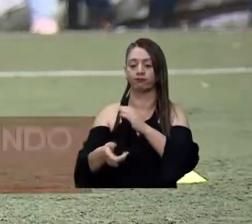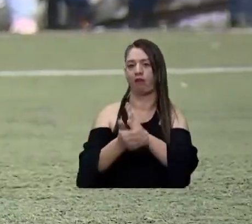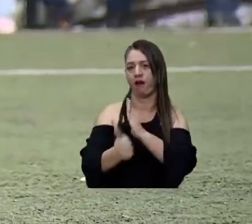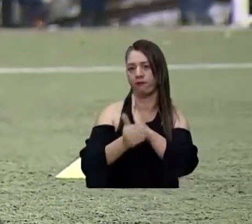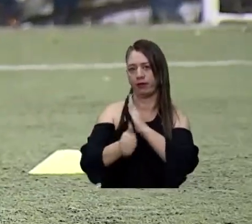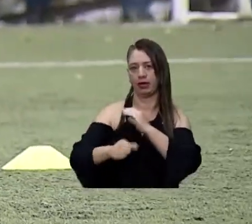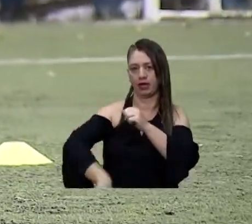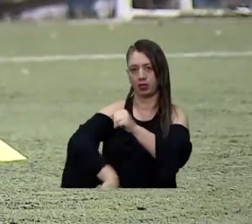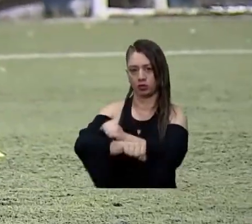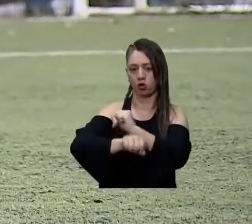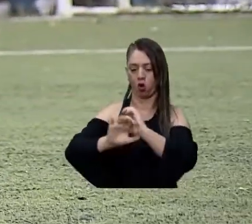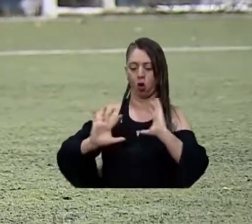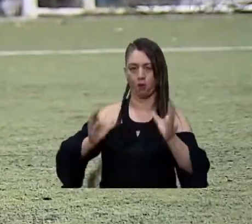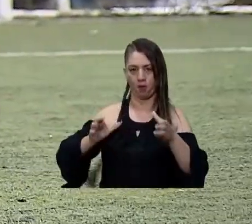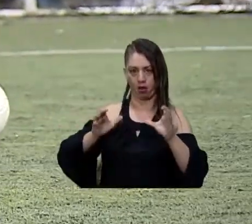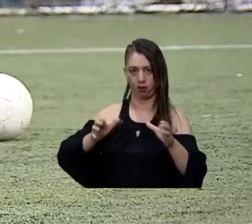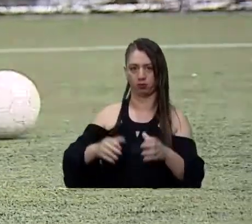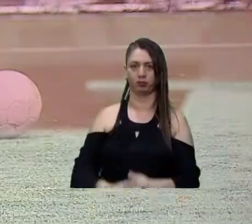pelota.